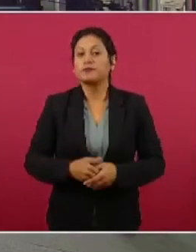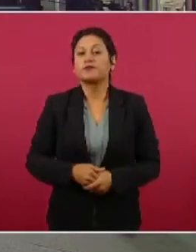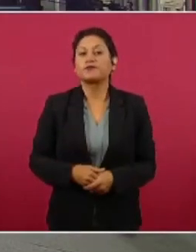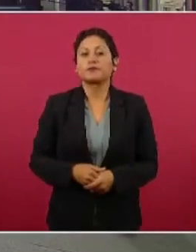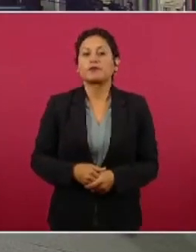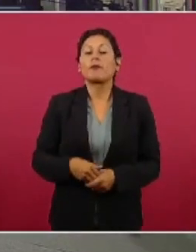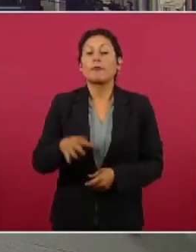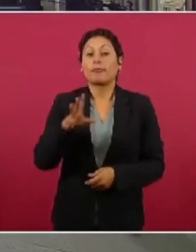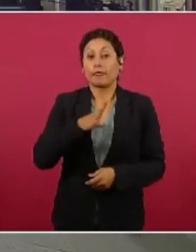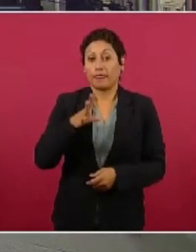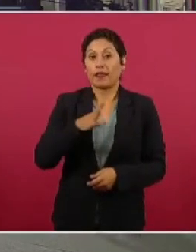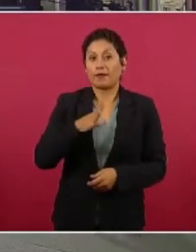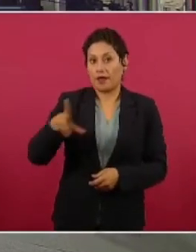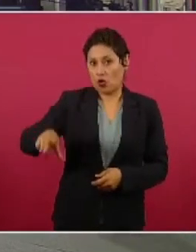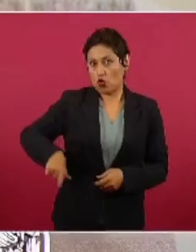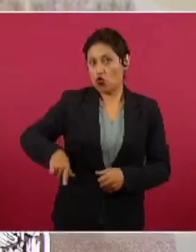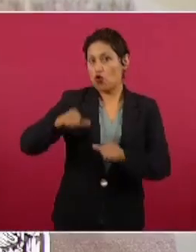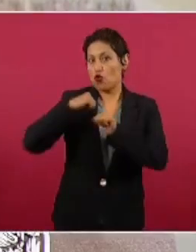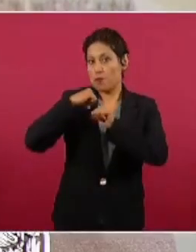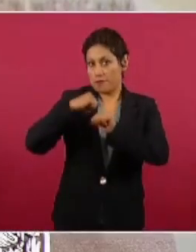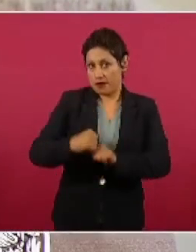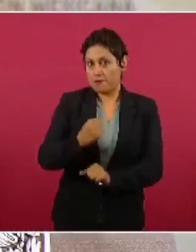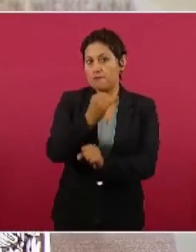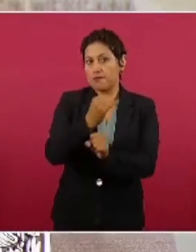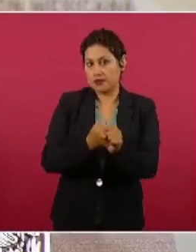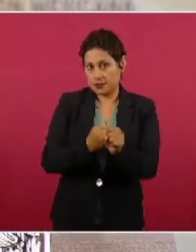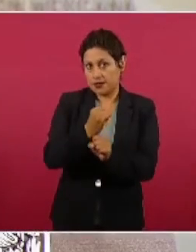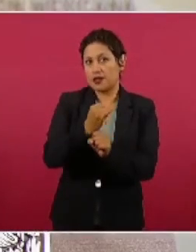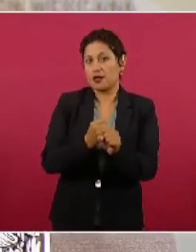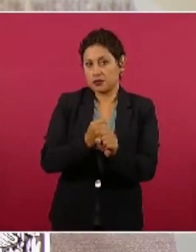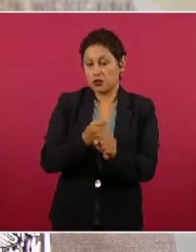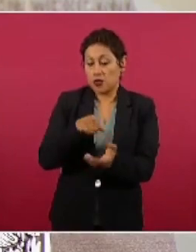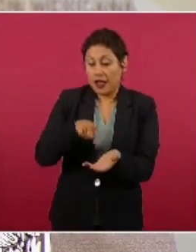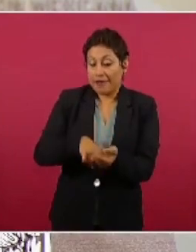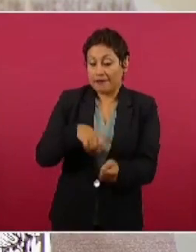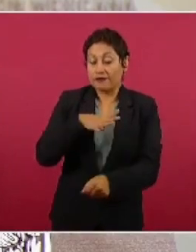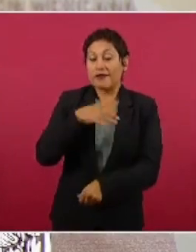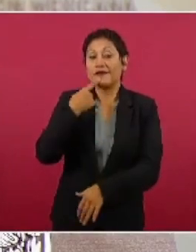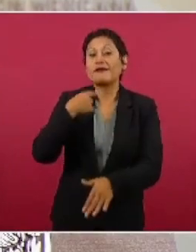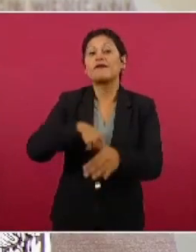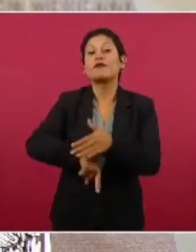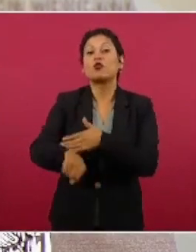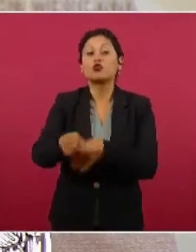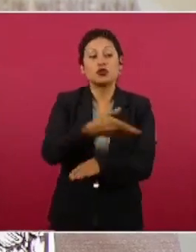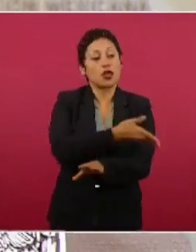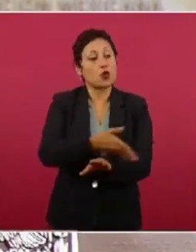gobierno, hay denuncias desde hace más de un año,